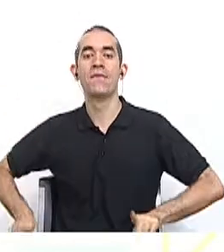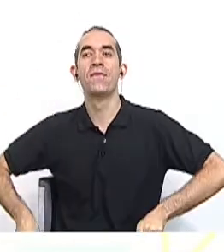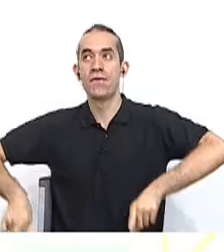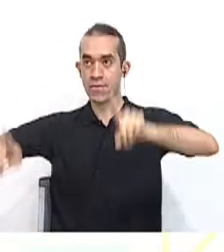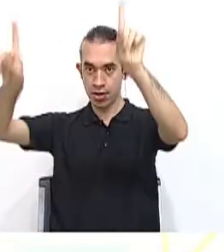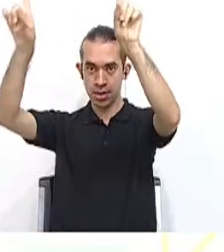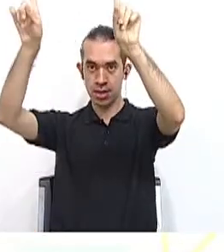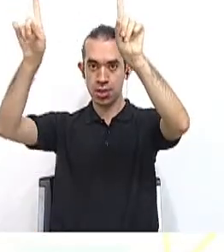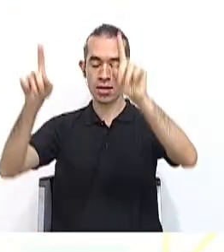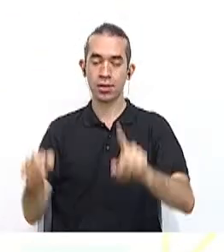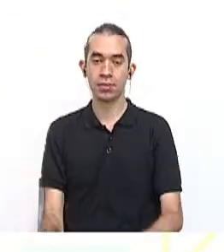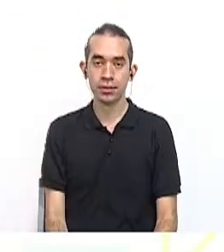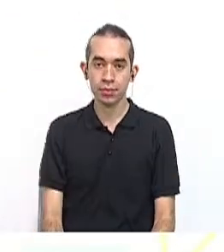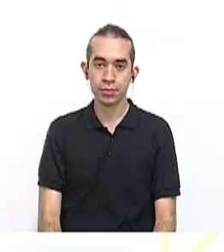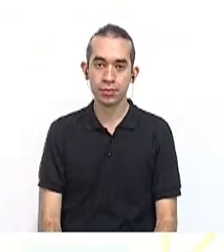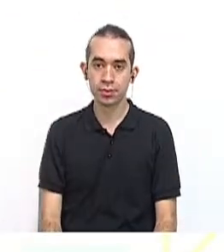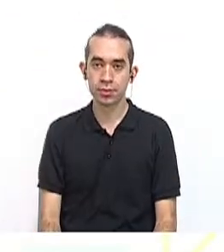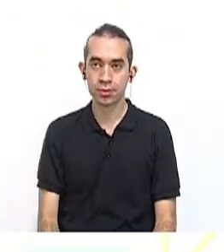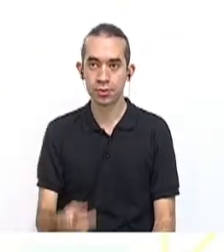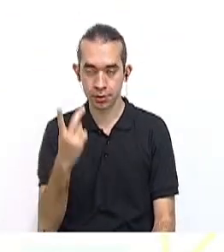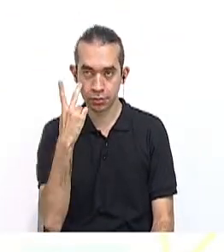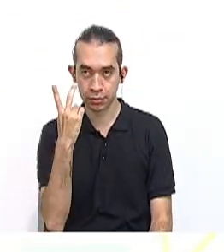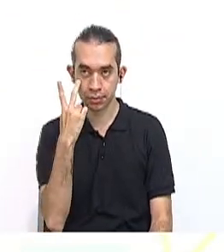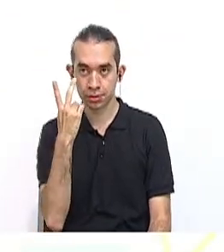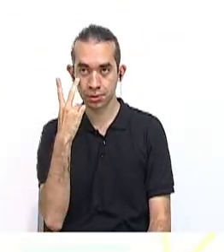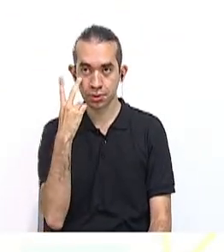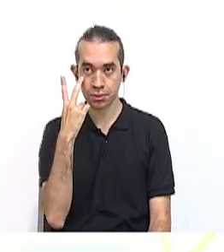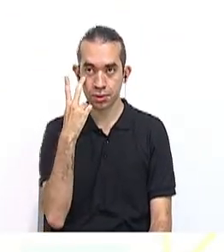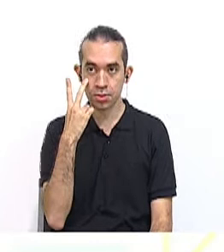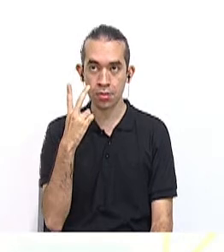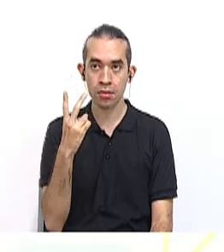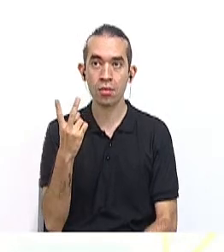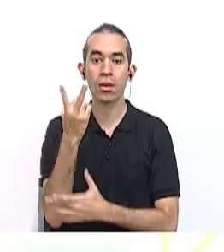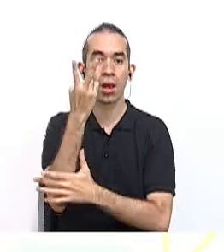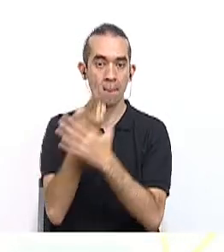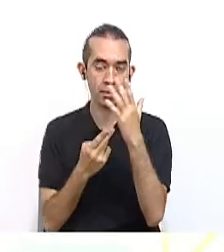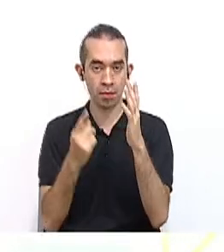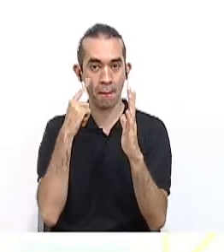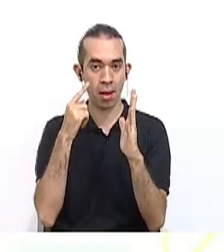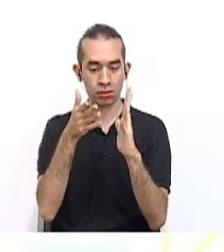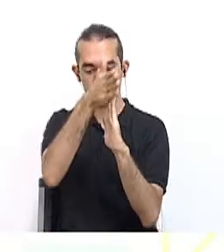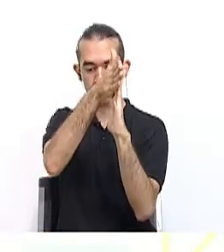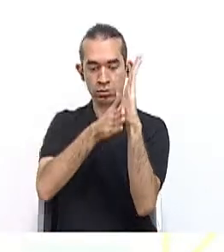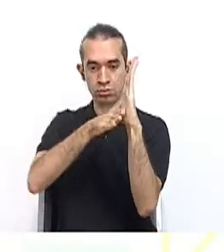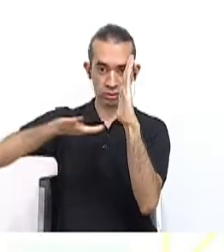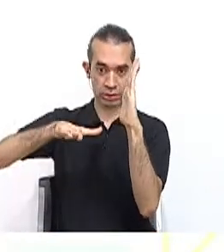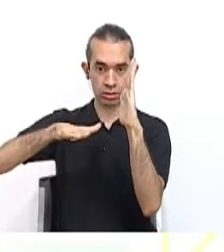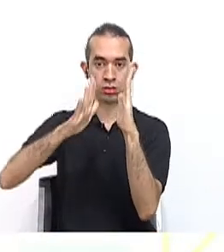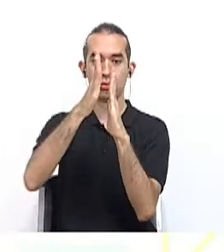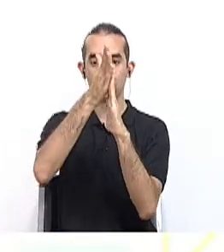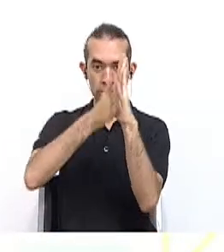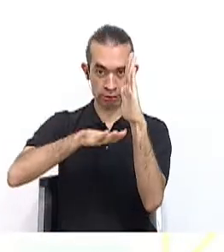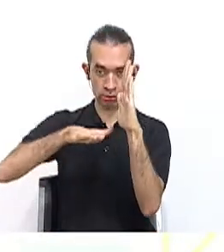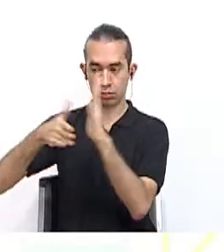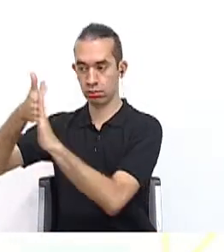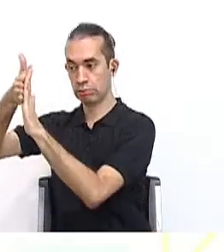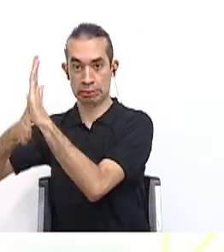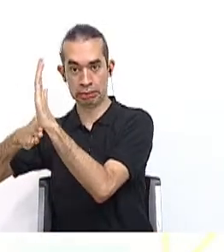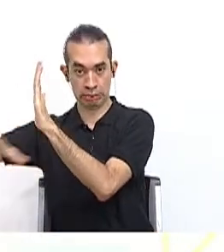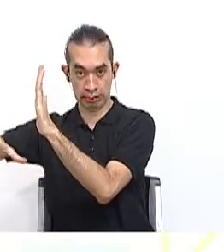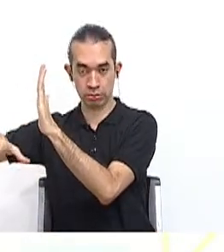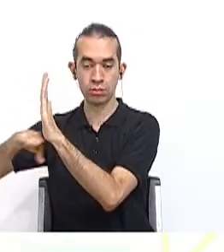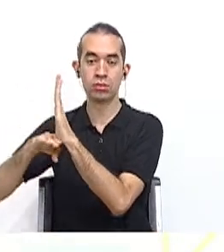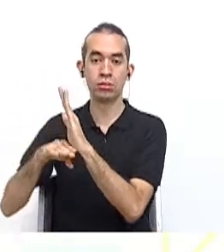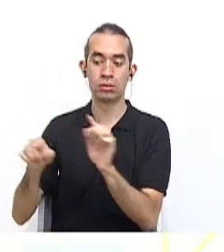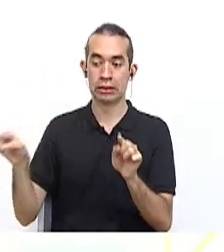paralelas. Y si observamos que ambos tienen un ángulo de 90 grados y el